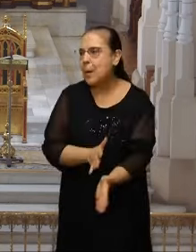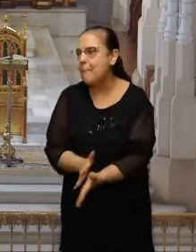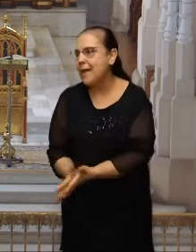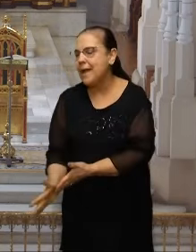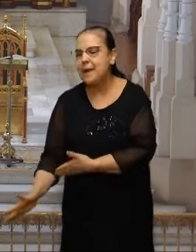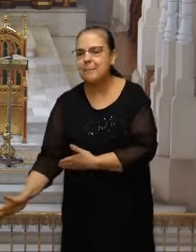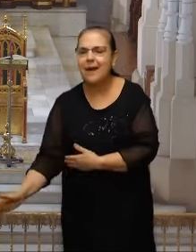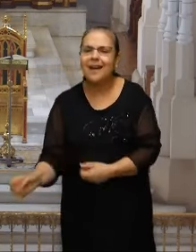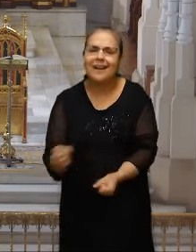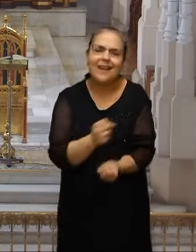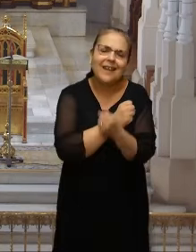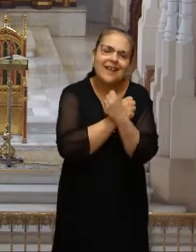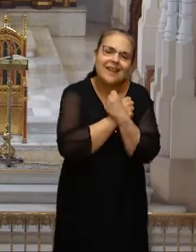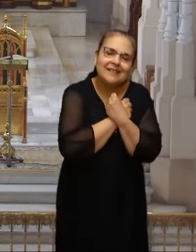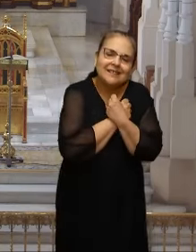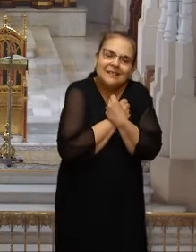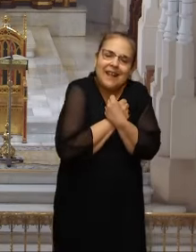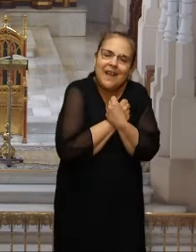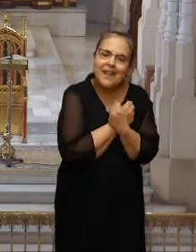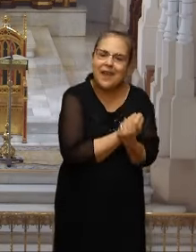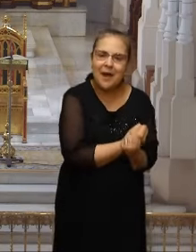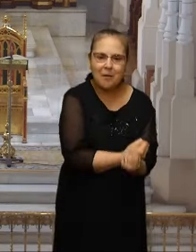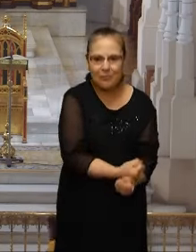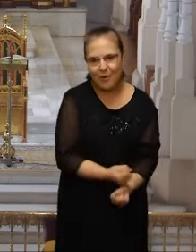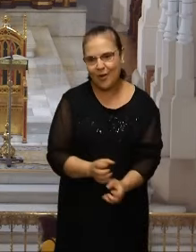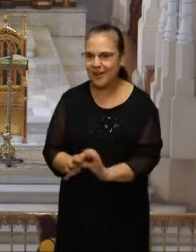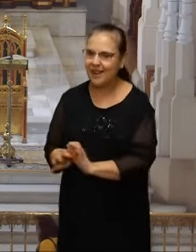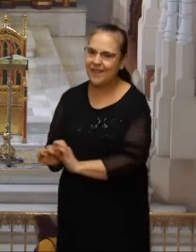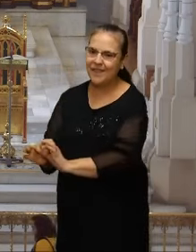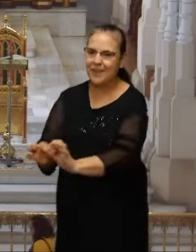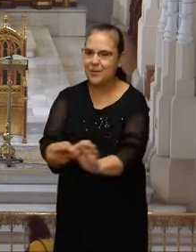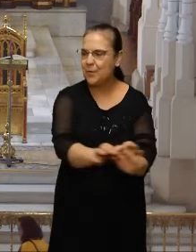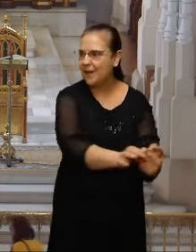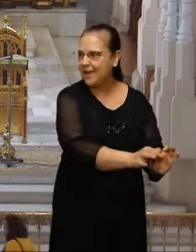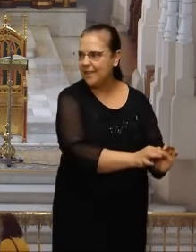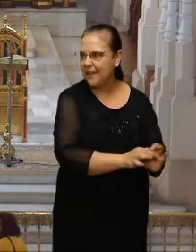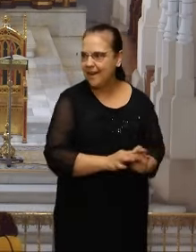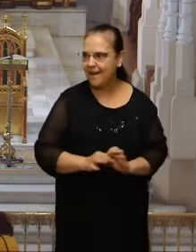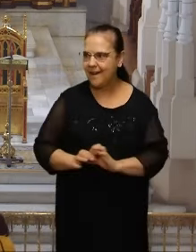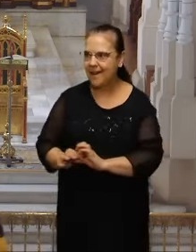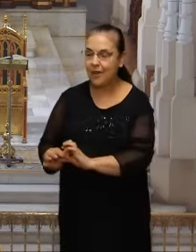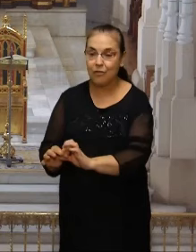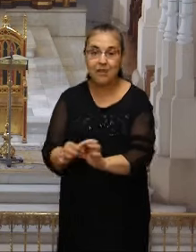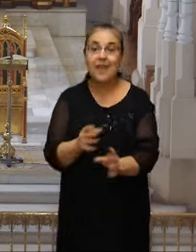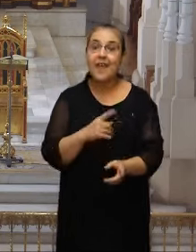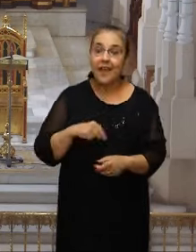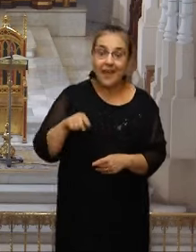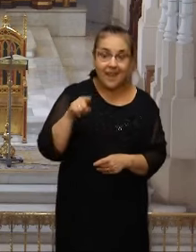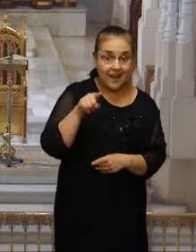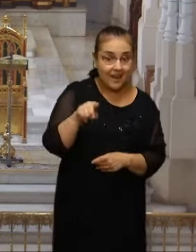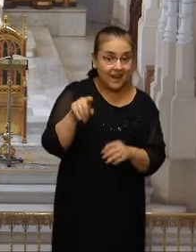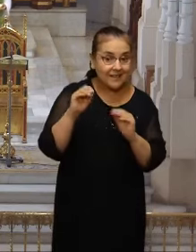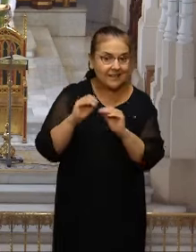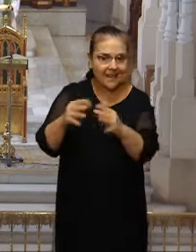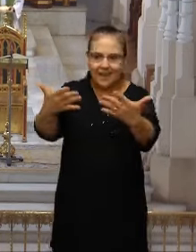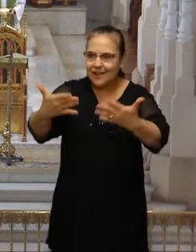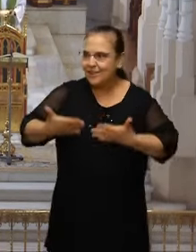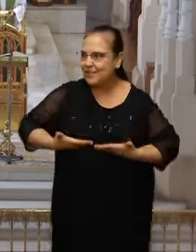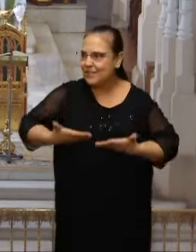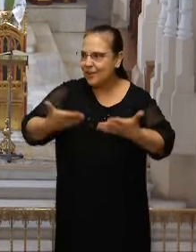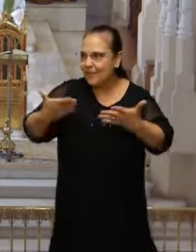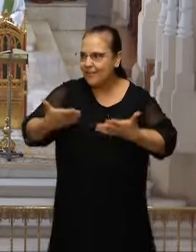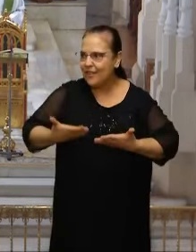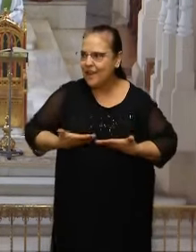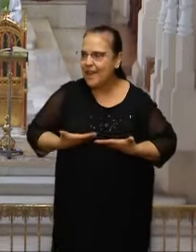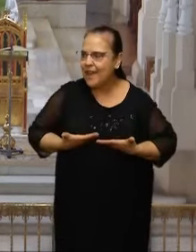himno permanente de amor y de unidad en él se